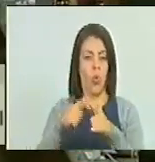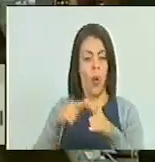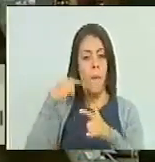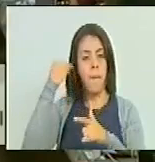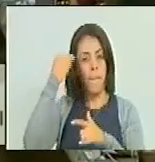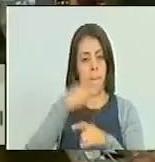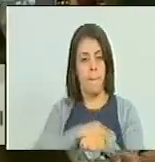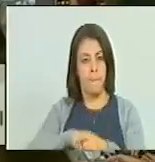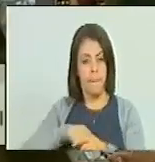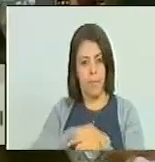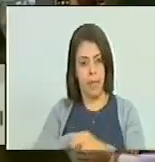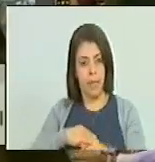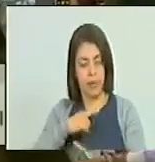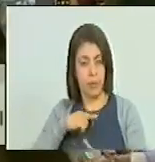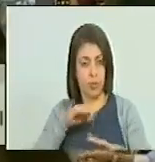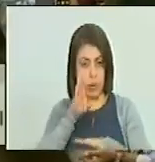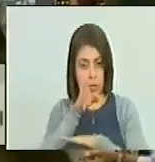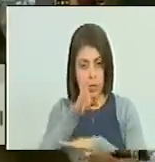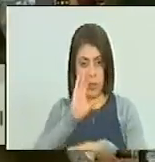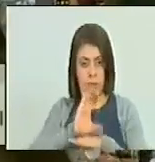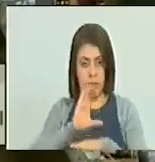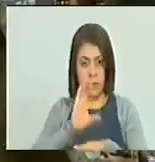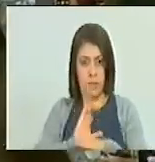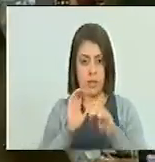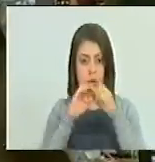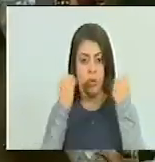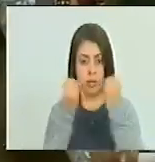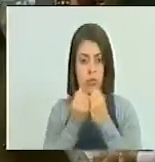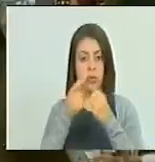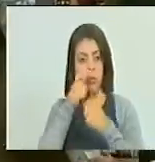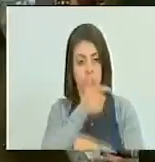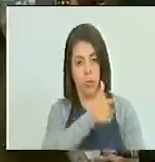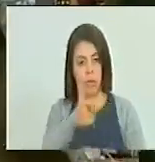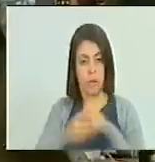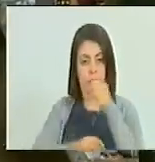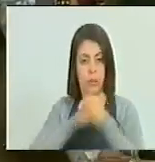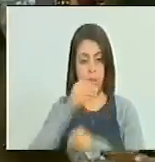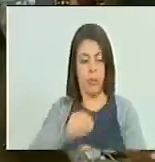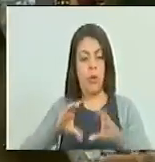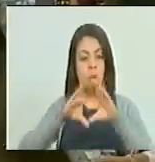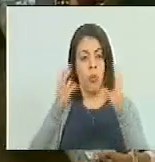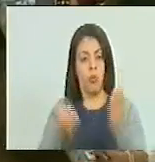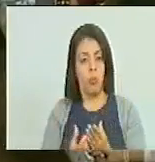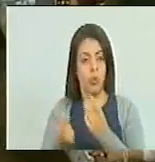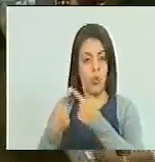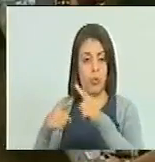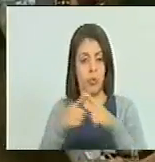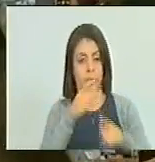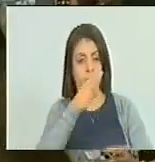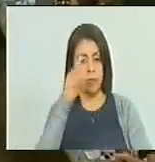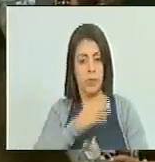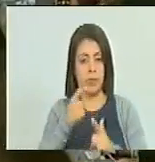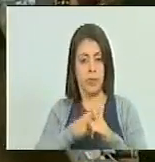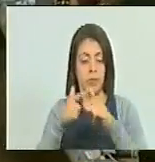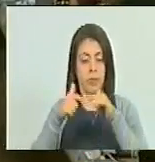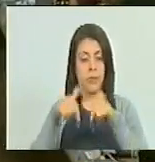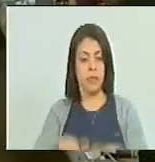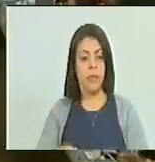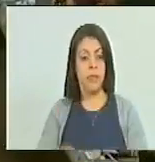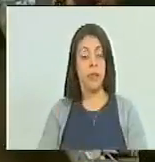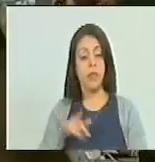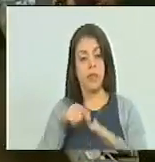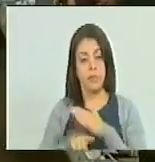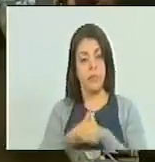de Misiones pasaron de ser centros logísticos a ser centros de organización del pueblo para la construcción de un mundo distinto, para garantizar